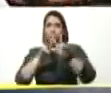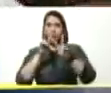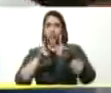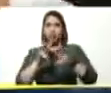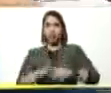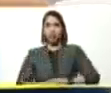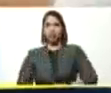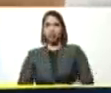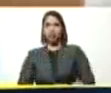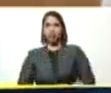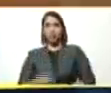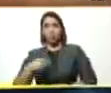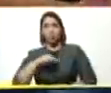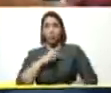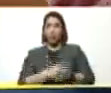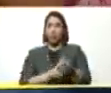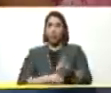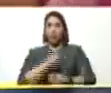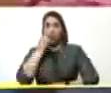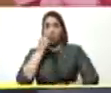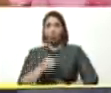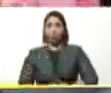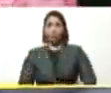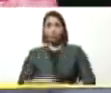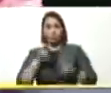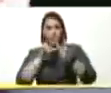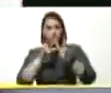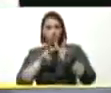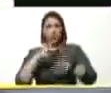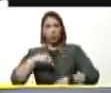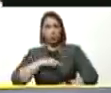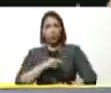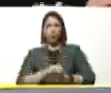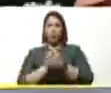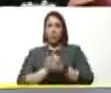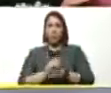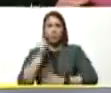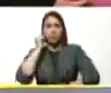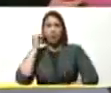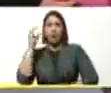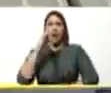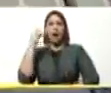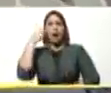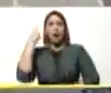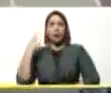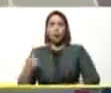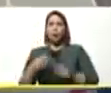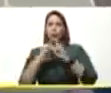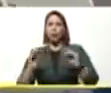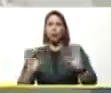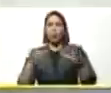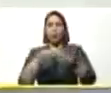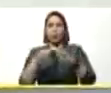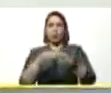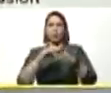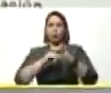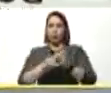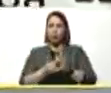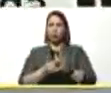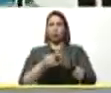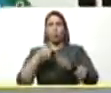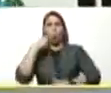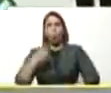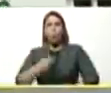Venezuela, de nuestro hermano el ministro Villarruel, de nuestra compañera Carolis Pérez, de todo el equipo de hombres y mujeres que han estado